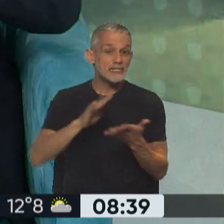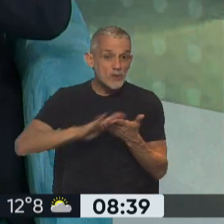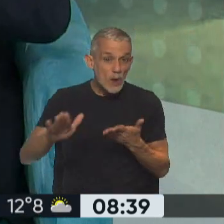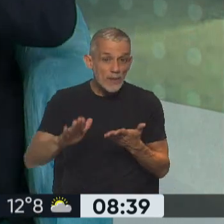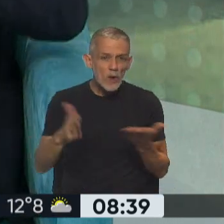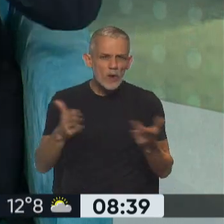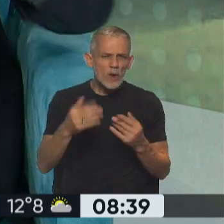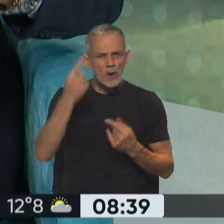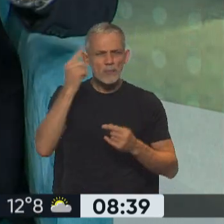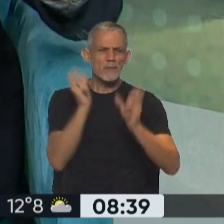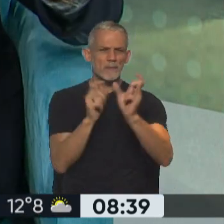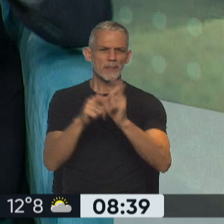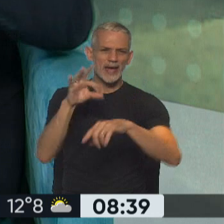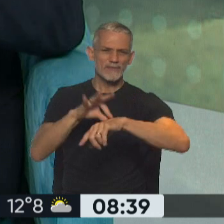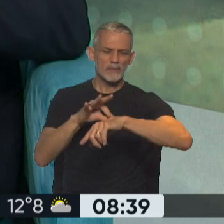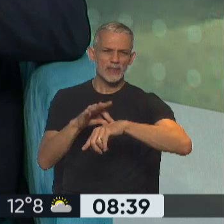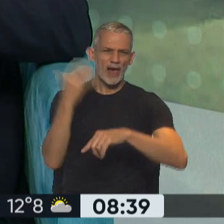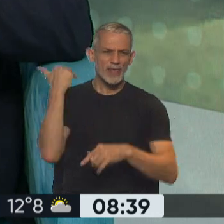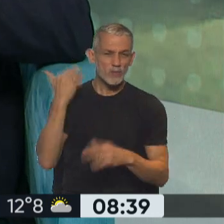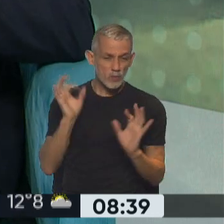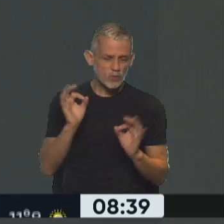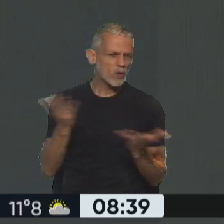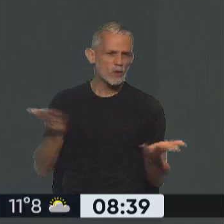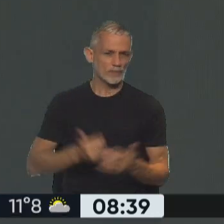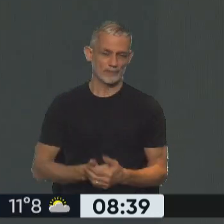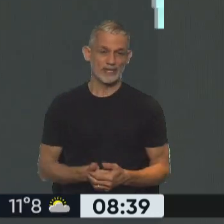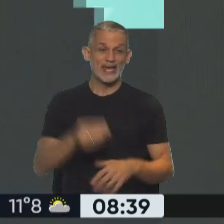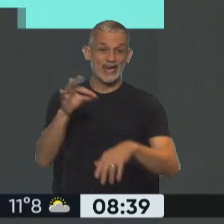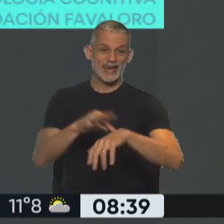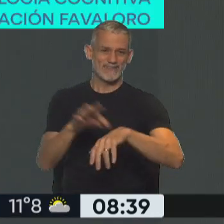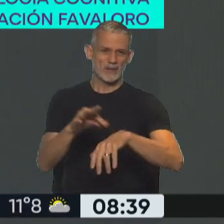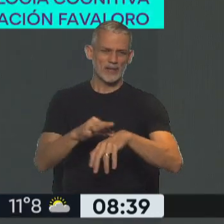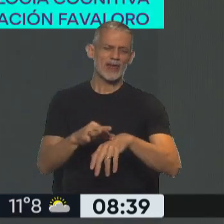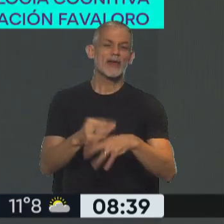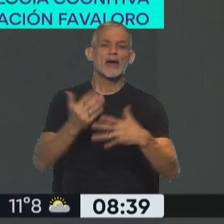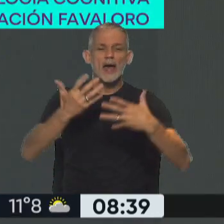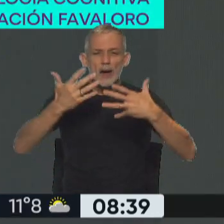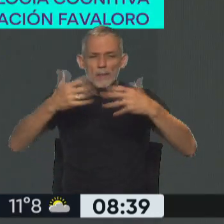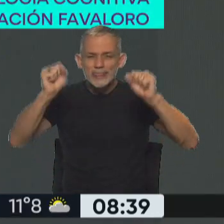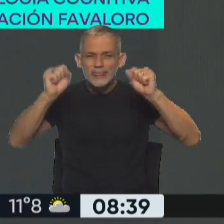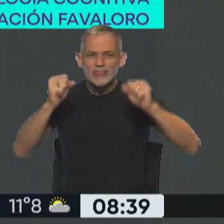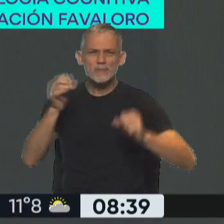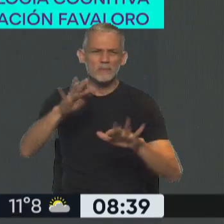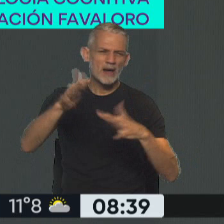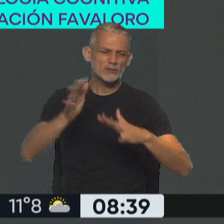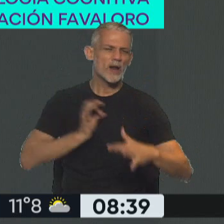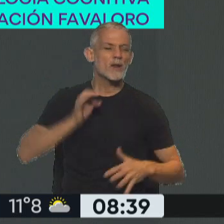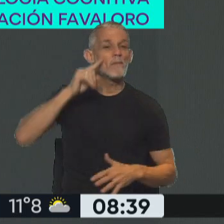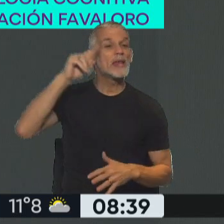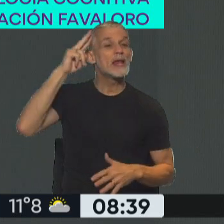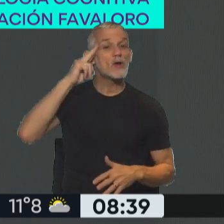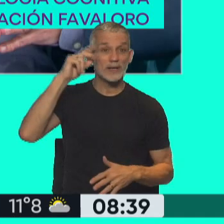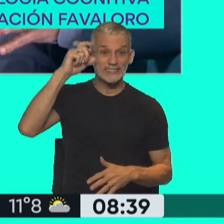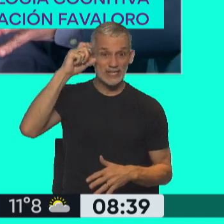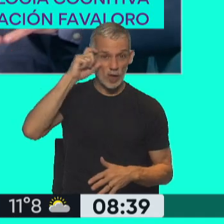como concepto, aunque la enfermedad haya existido siempre? La enfermedad se descubrió, digamos, más o menos alrededor de